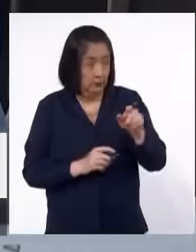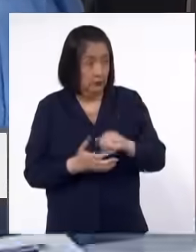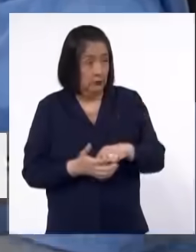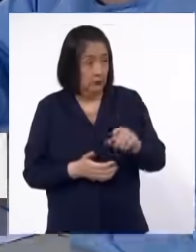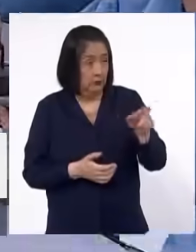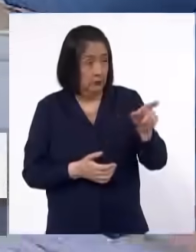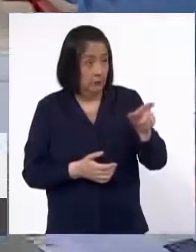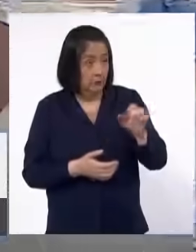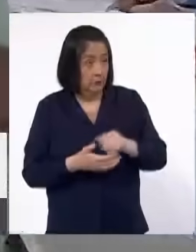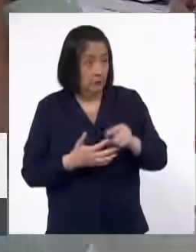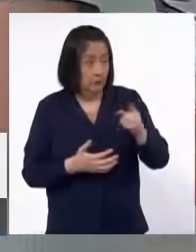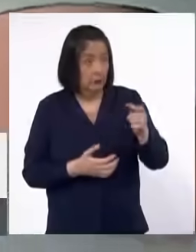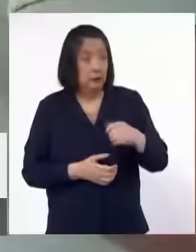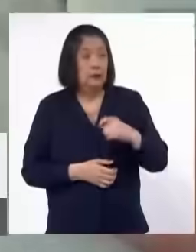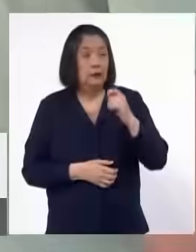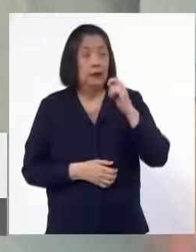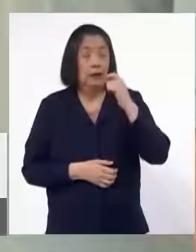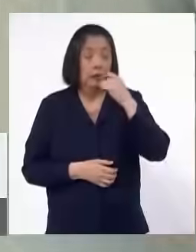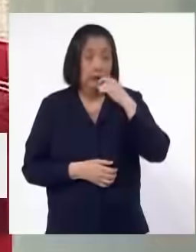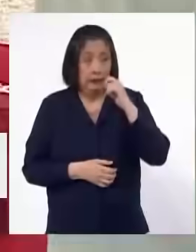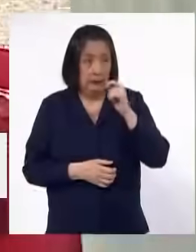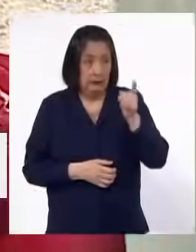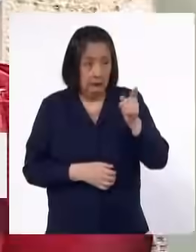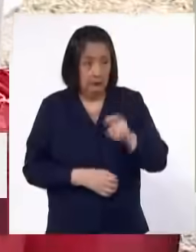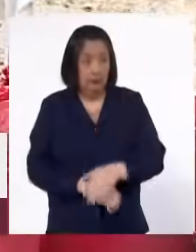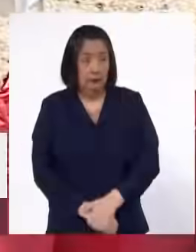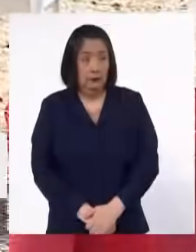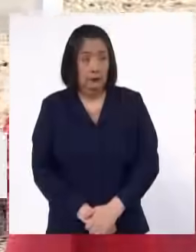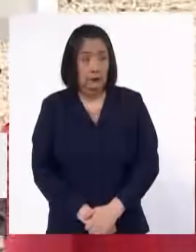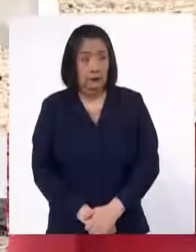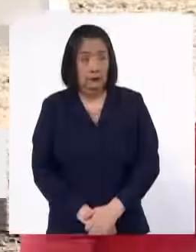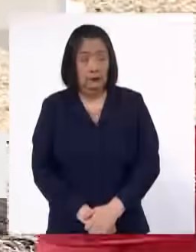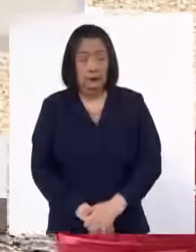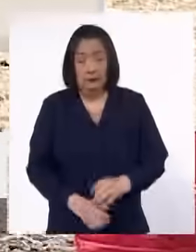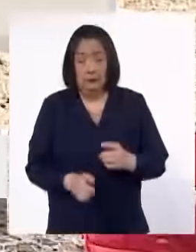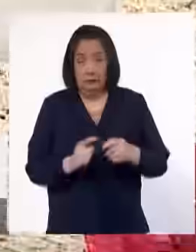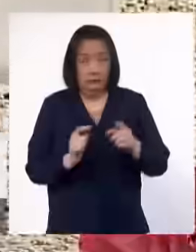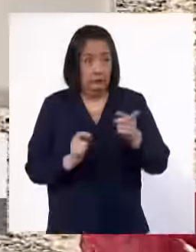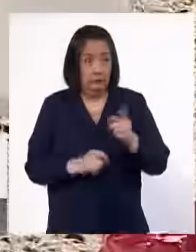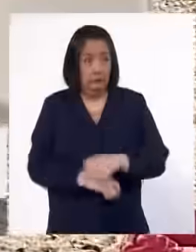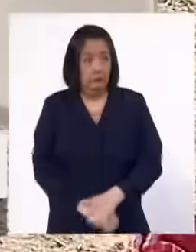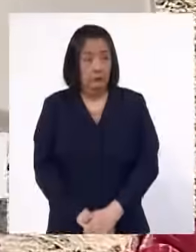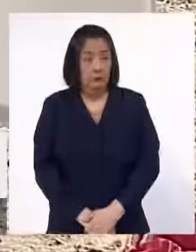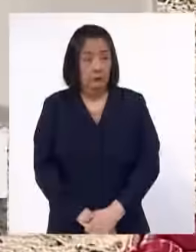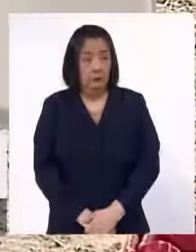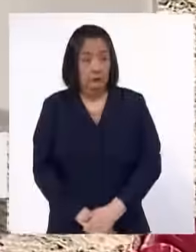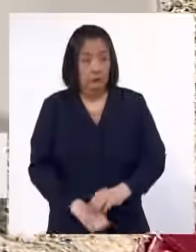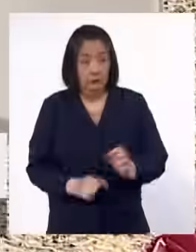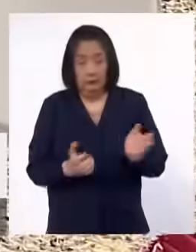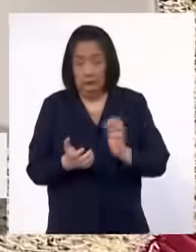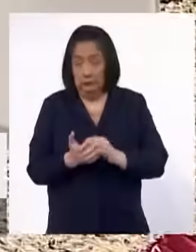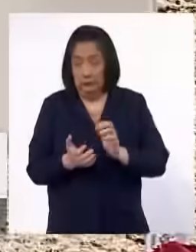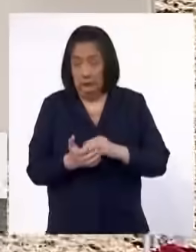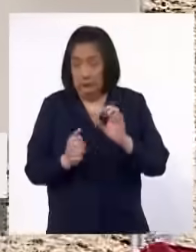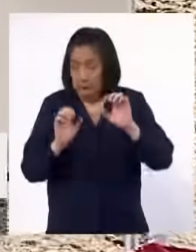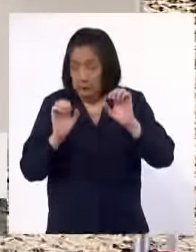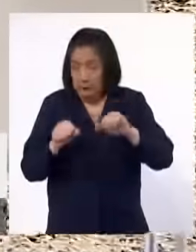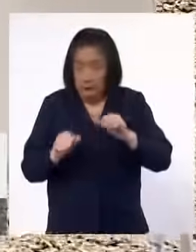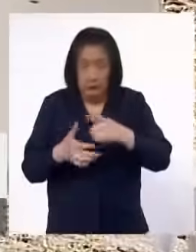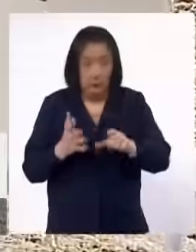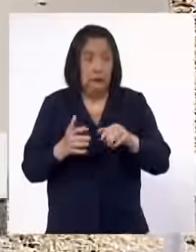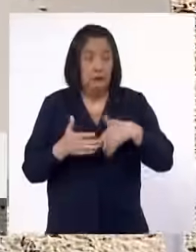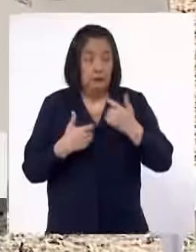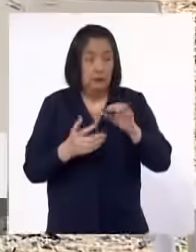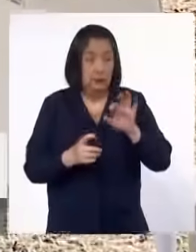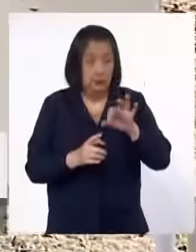está tomando acá la prueba molecular, la prueba de hisopado, la cual es la que tiene más altas probabilidades de